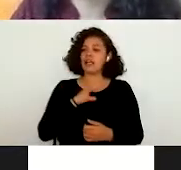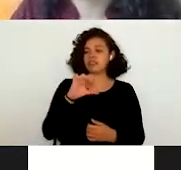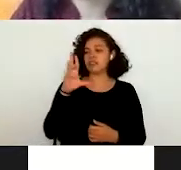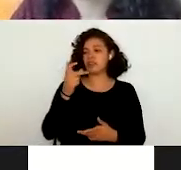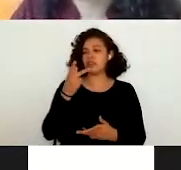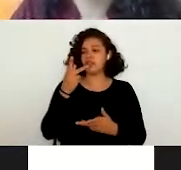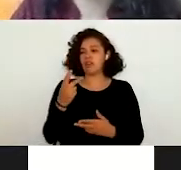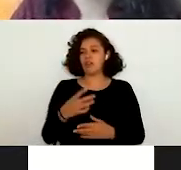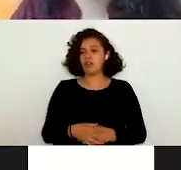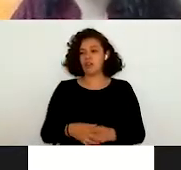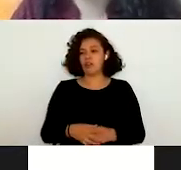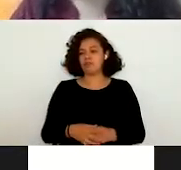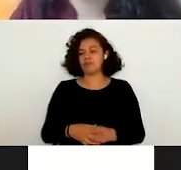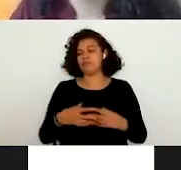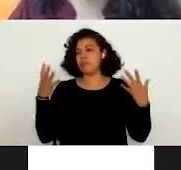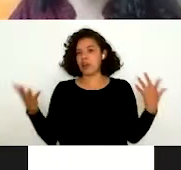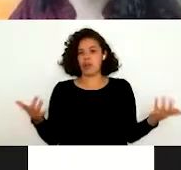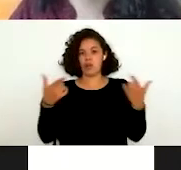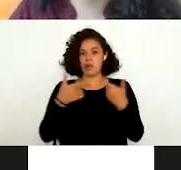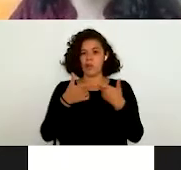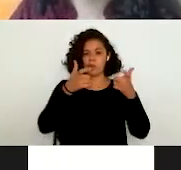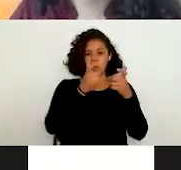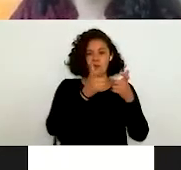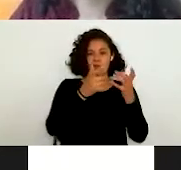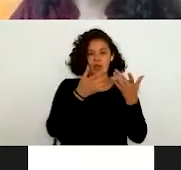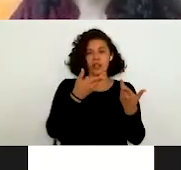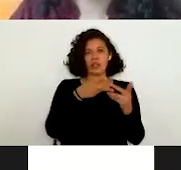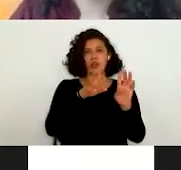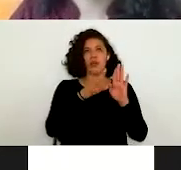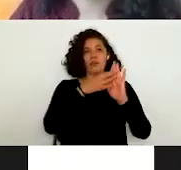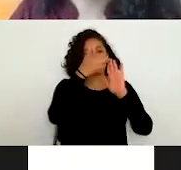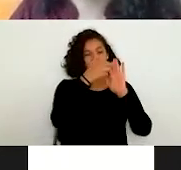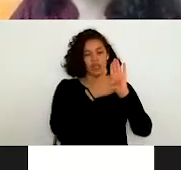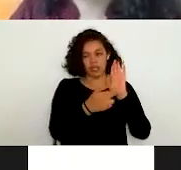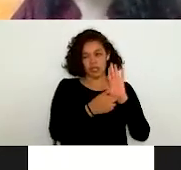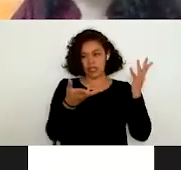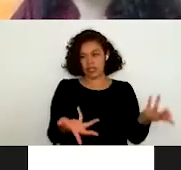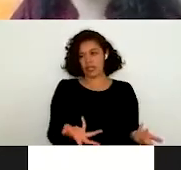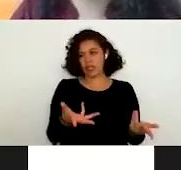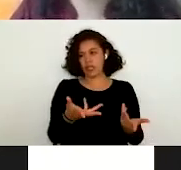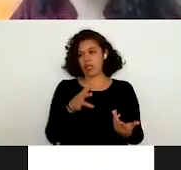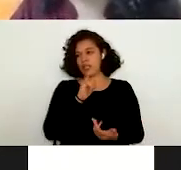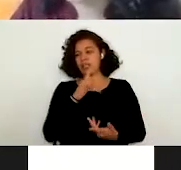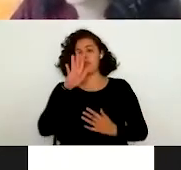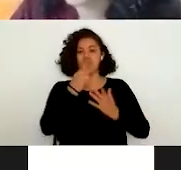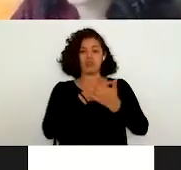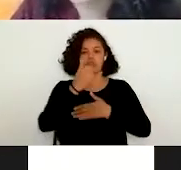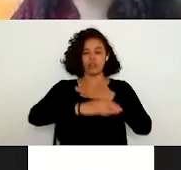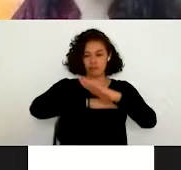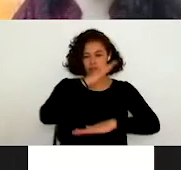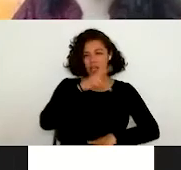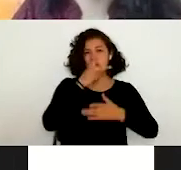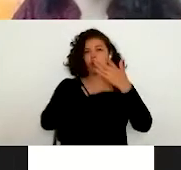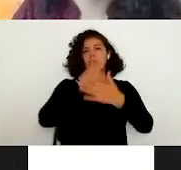estos, digamos, estos rubros, que nos puedan compartir si fue un proyecto exitoso, si creen que era un proyecto